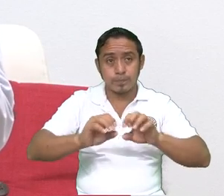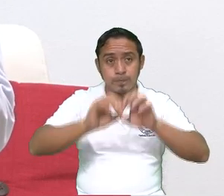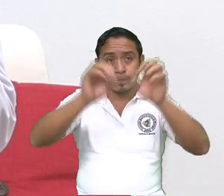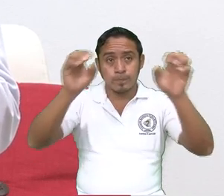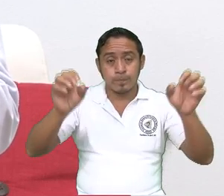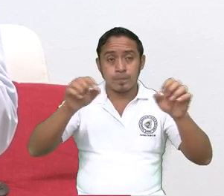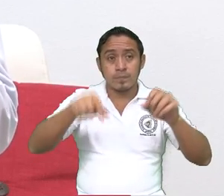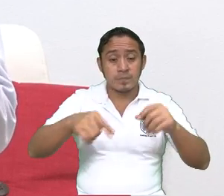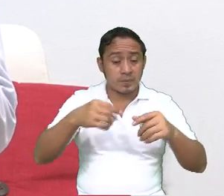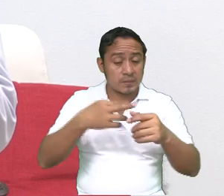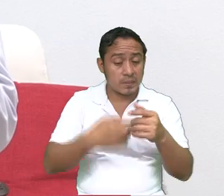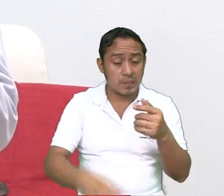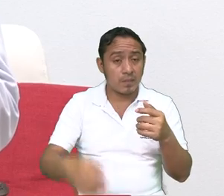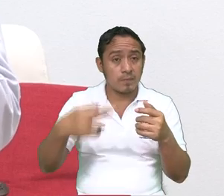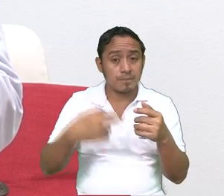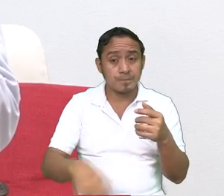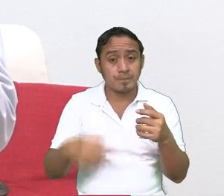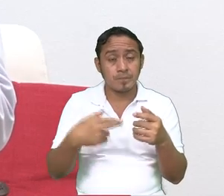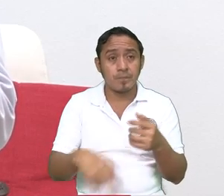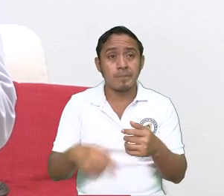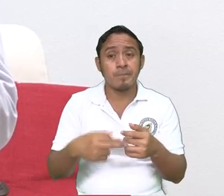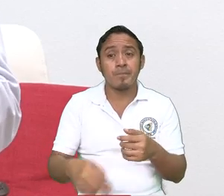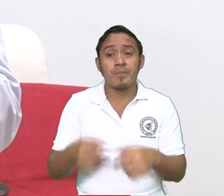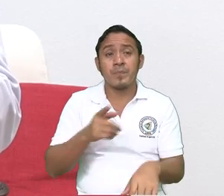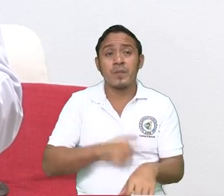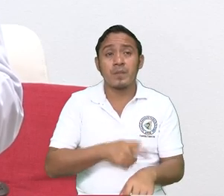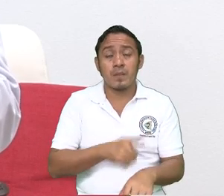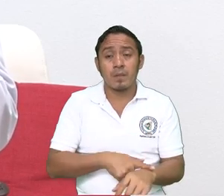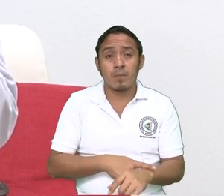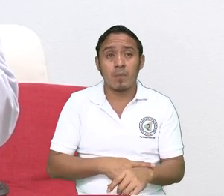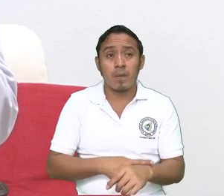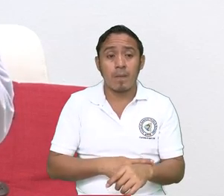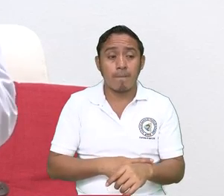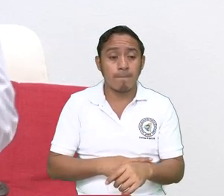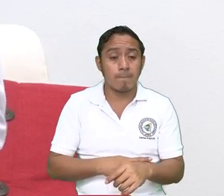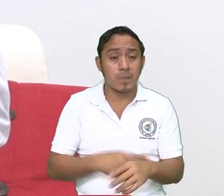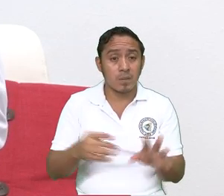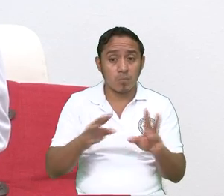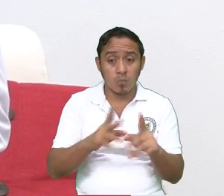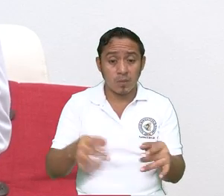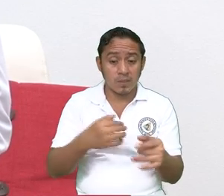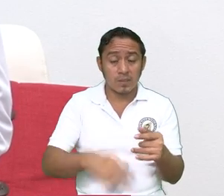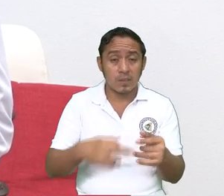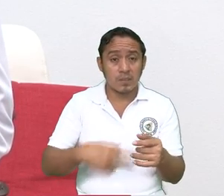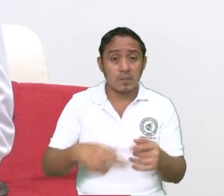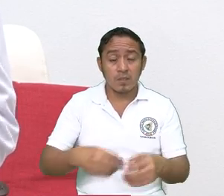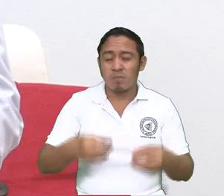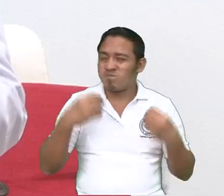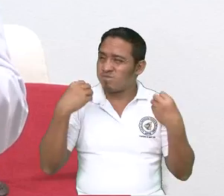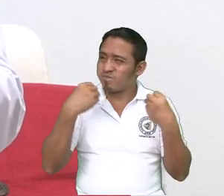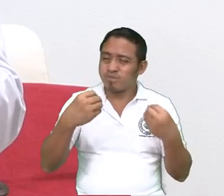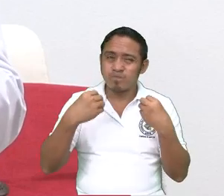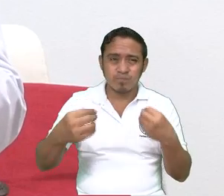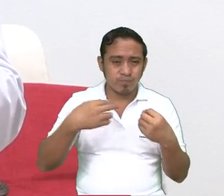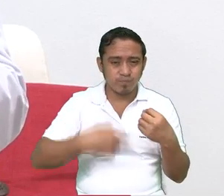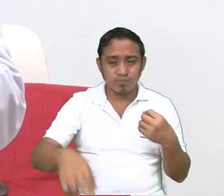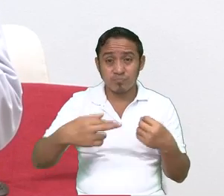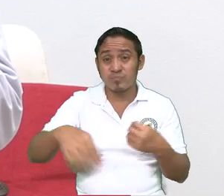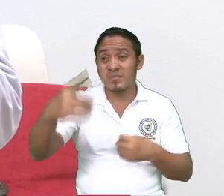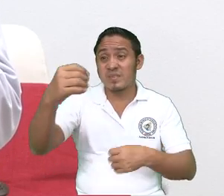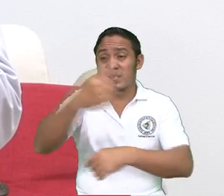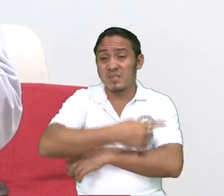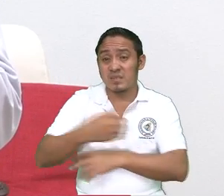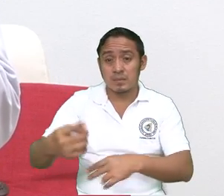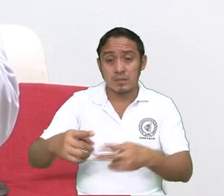y esos mismos son sangrante entonces el periodo menstrual de la mujer es muy excesivo puede sangrar 10 días